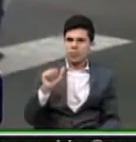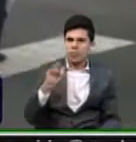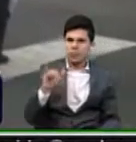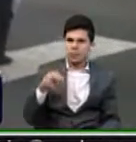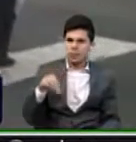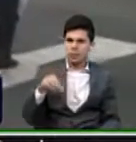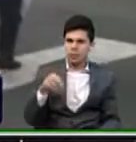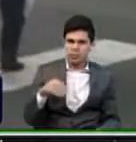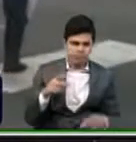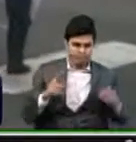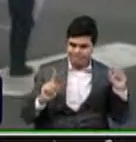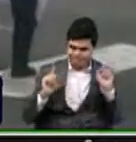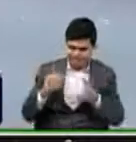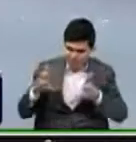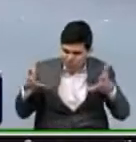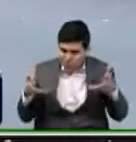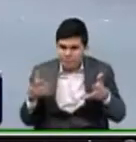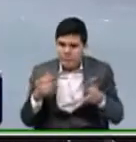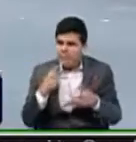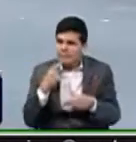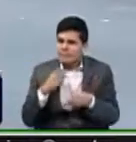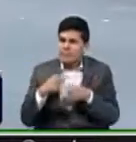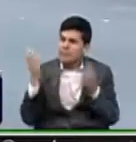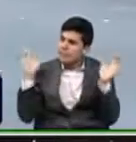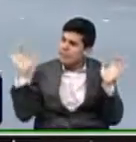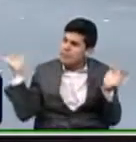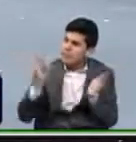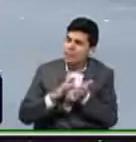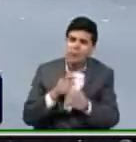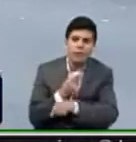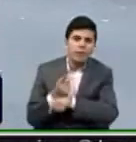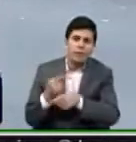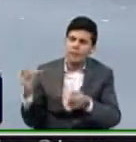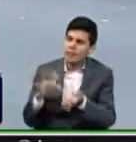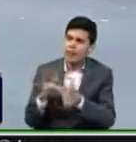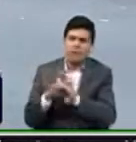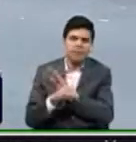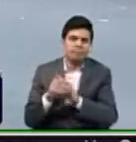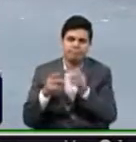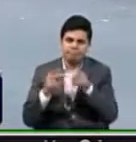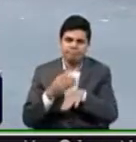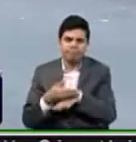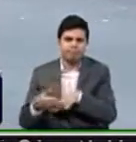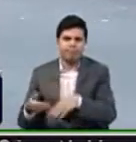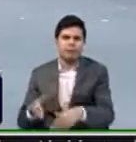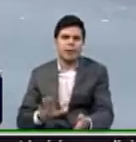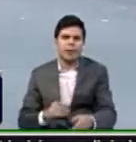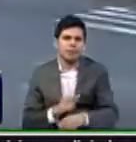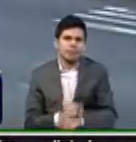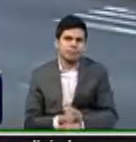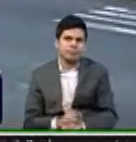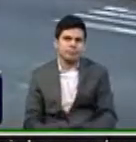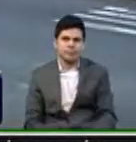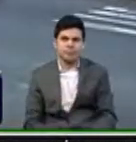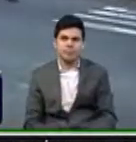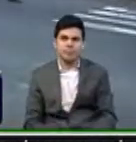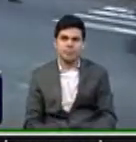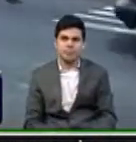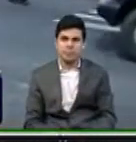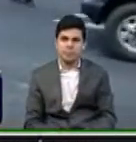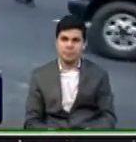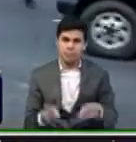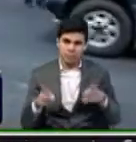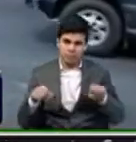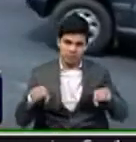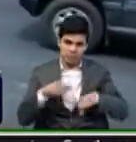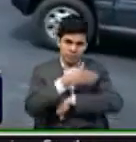que tuvieron que esperar por más de una hora que llegara una ambulancia. Fue así como la víctima finalmente falleció. La víctima se movilizaba